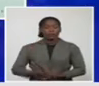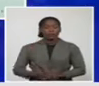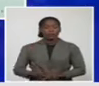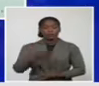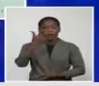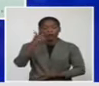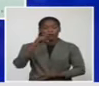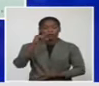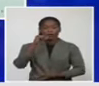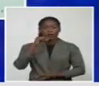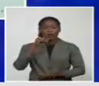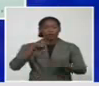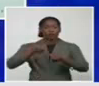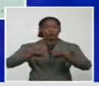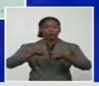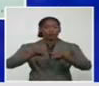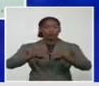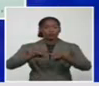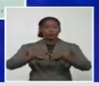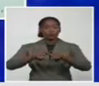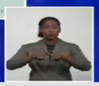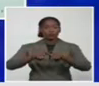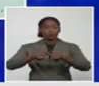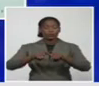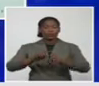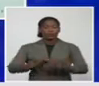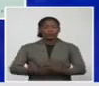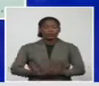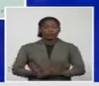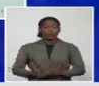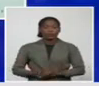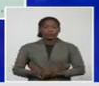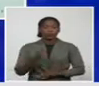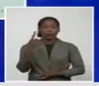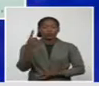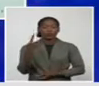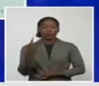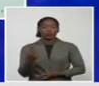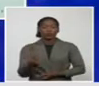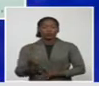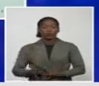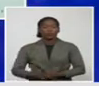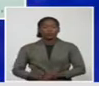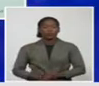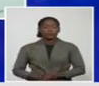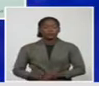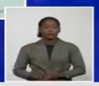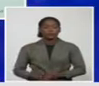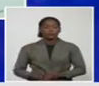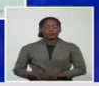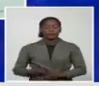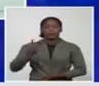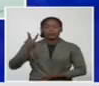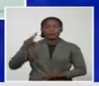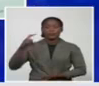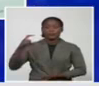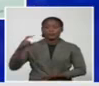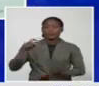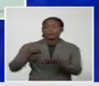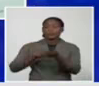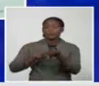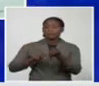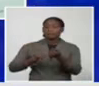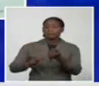Cruces, Lajas y Rodas con un caso autóctono cada uno. Villa Clara, provincia que